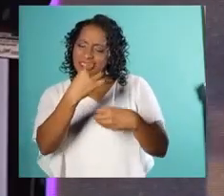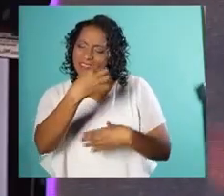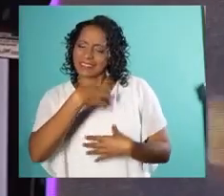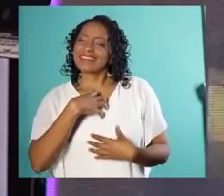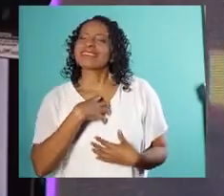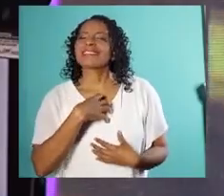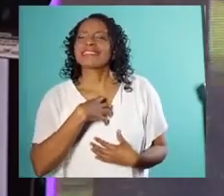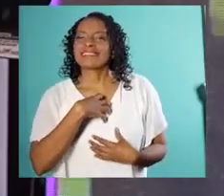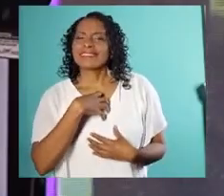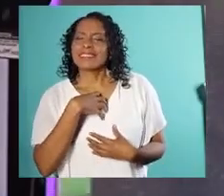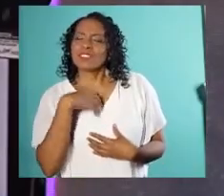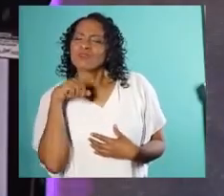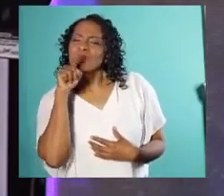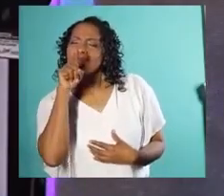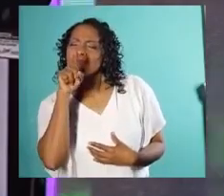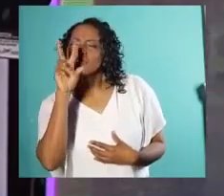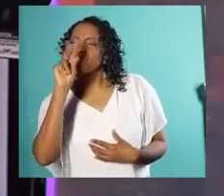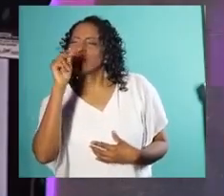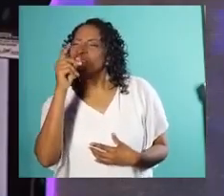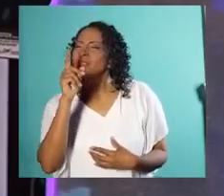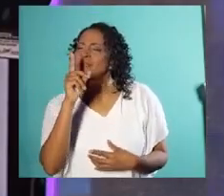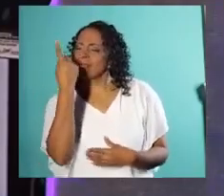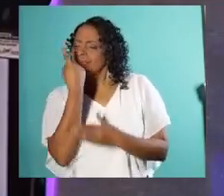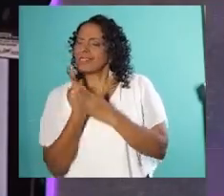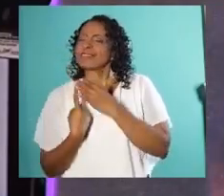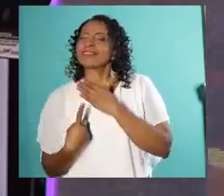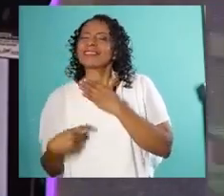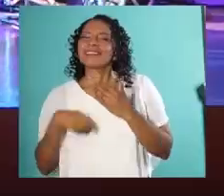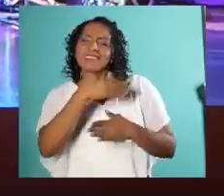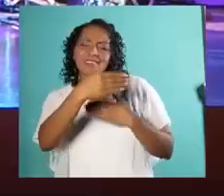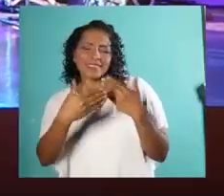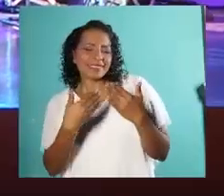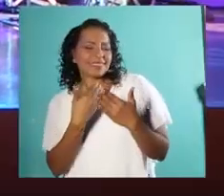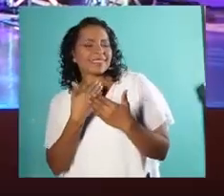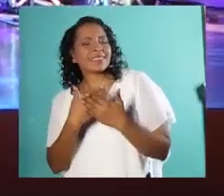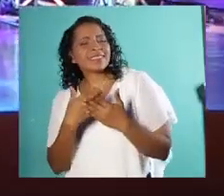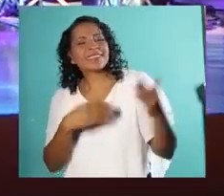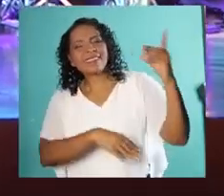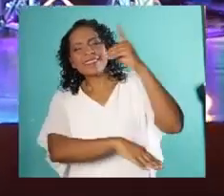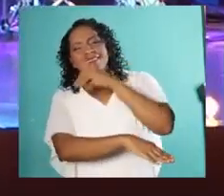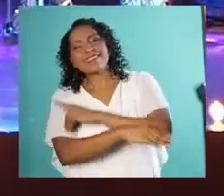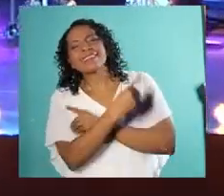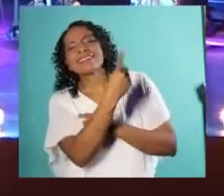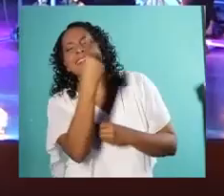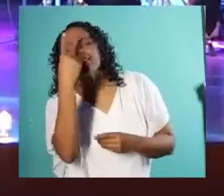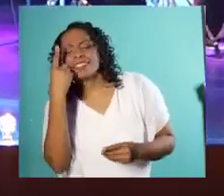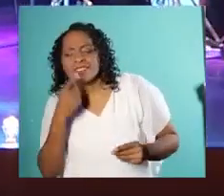Tú no estás solo, estamos en lo mismo. Cada día tiene su afán.